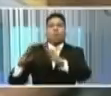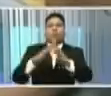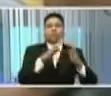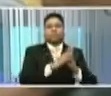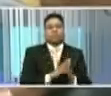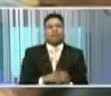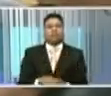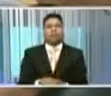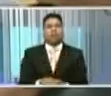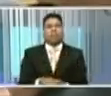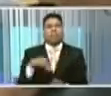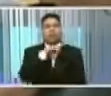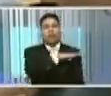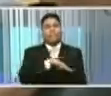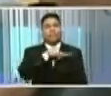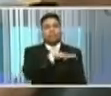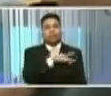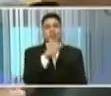Misión Sucre.